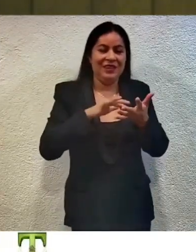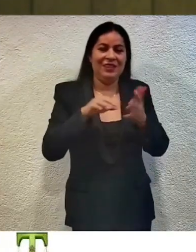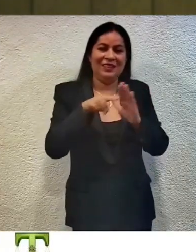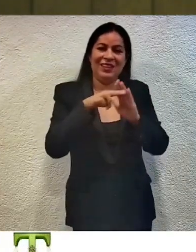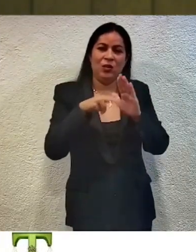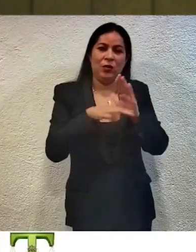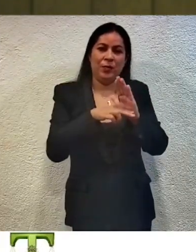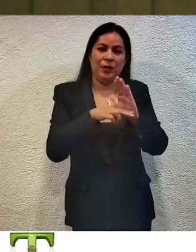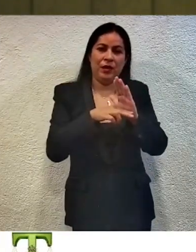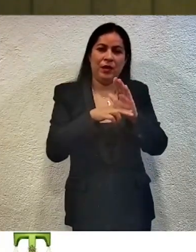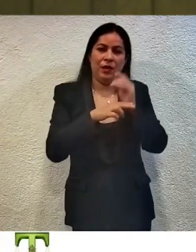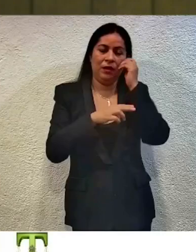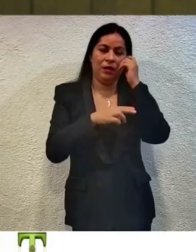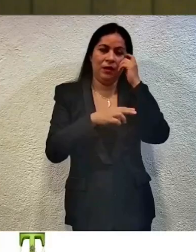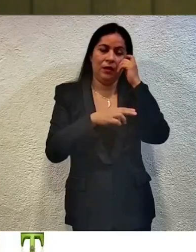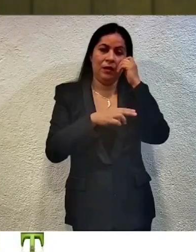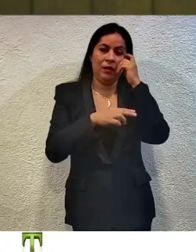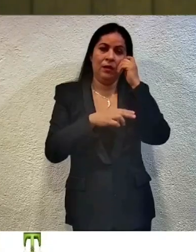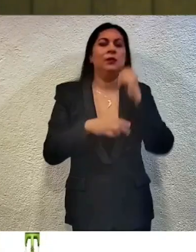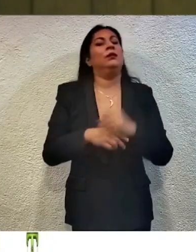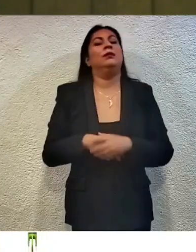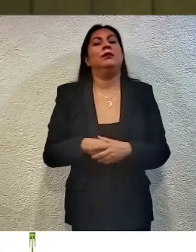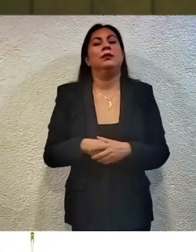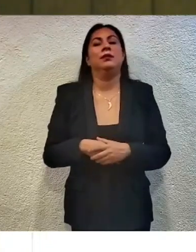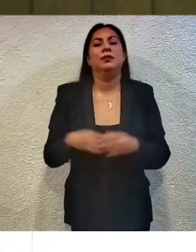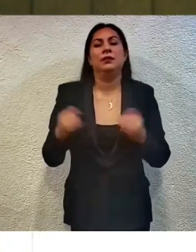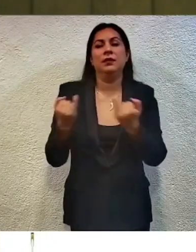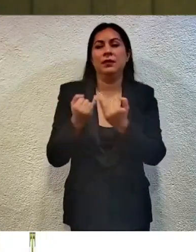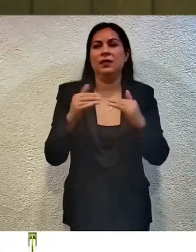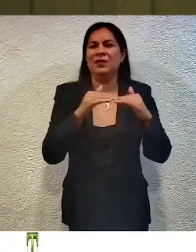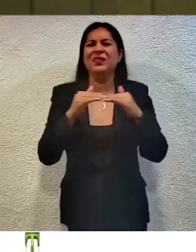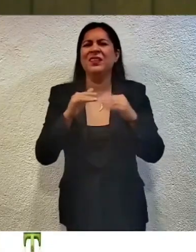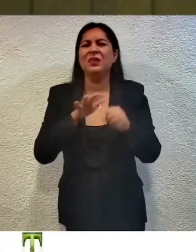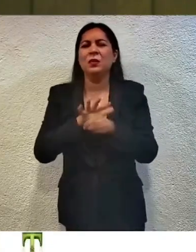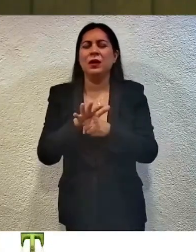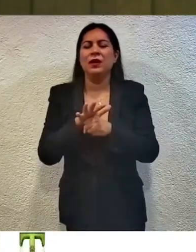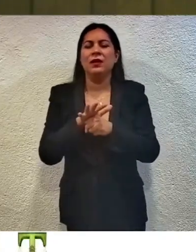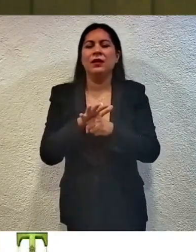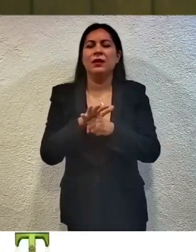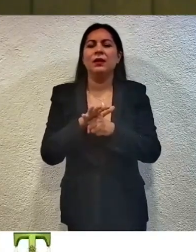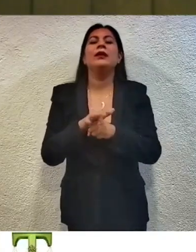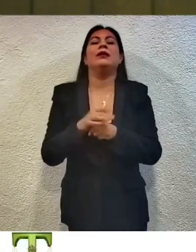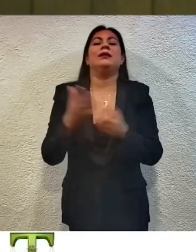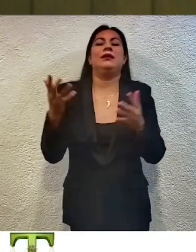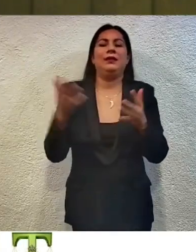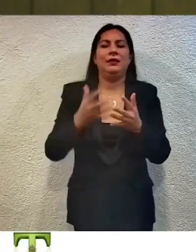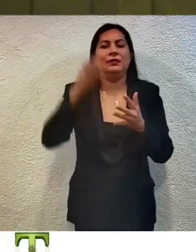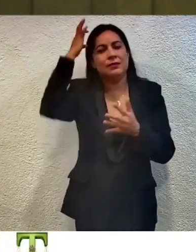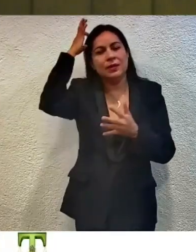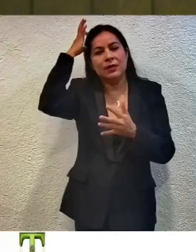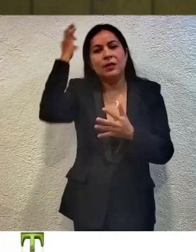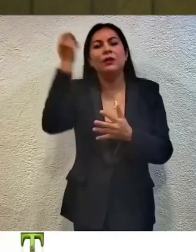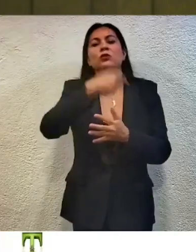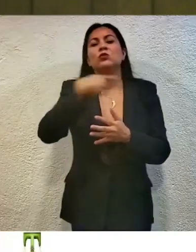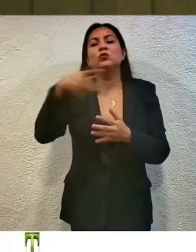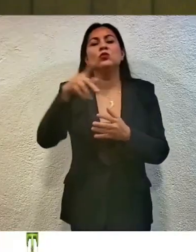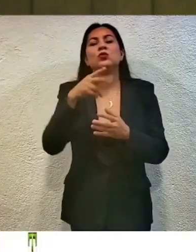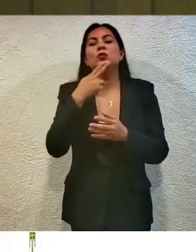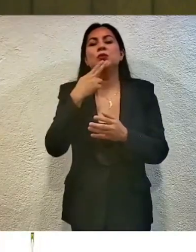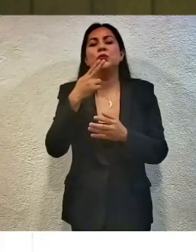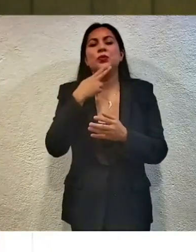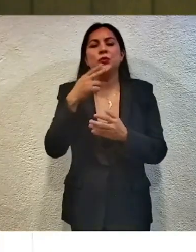normativo. El de imparcialidad consiste en que en el ejercicio de sus funciones,